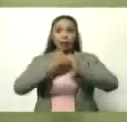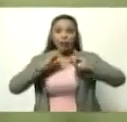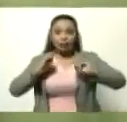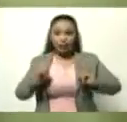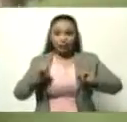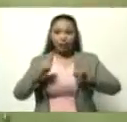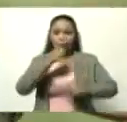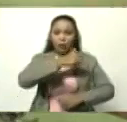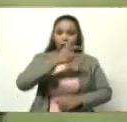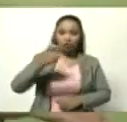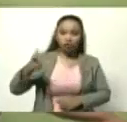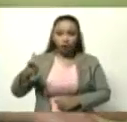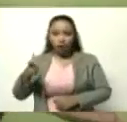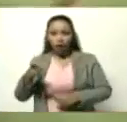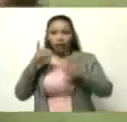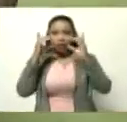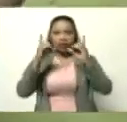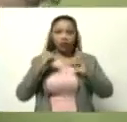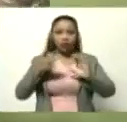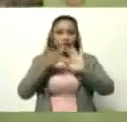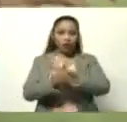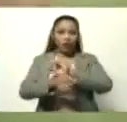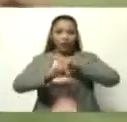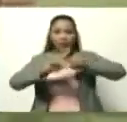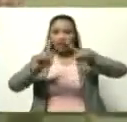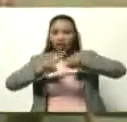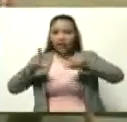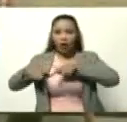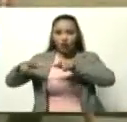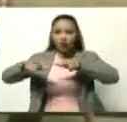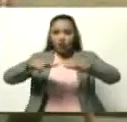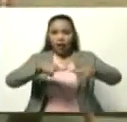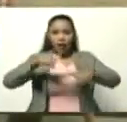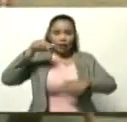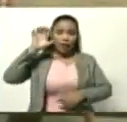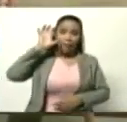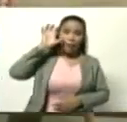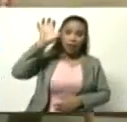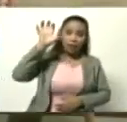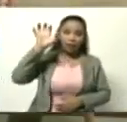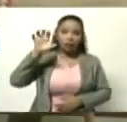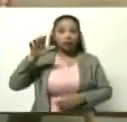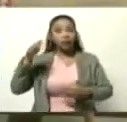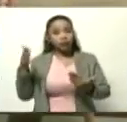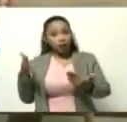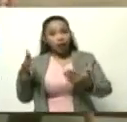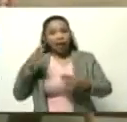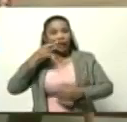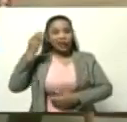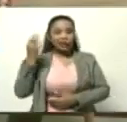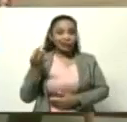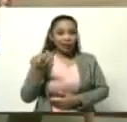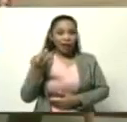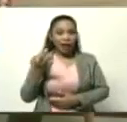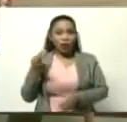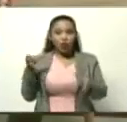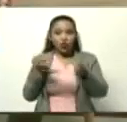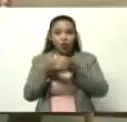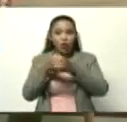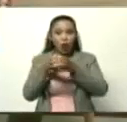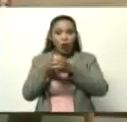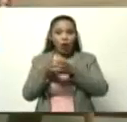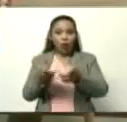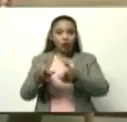de los distintos sitios del país lo cierto de la real audiencia pero también